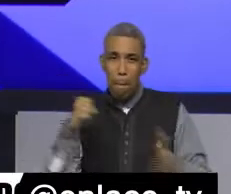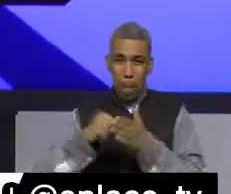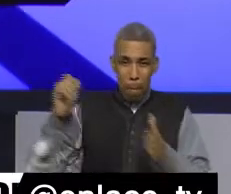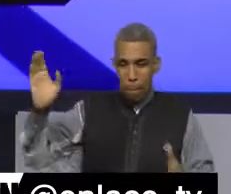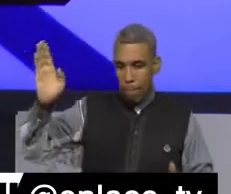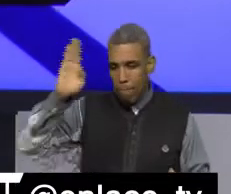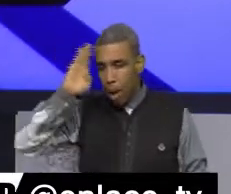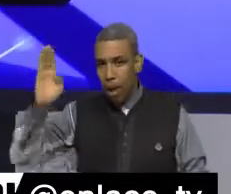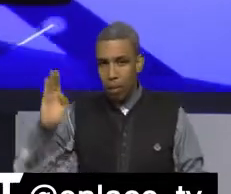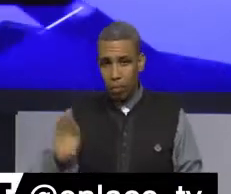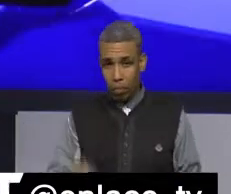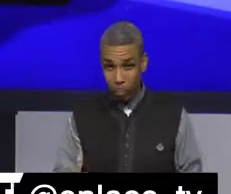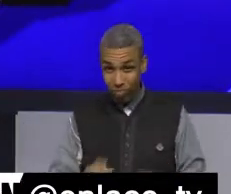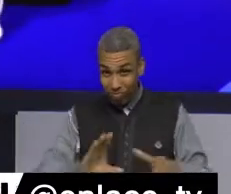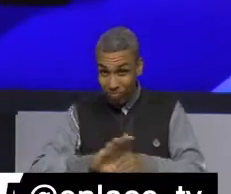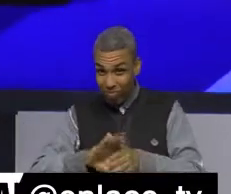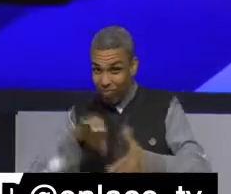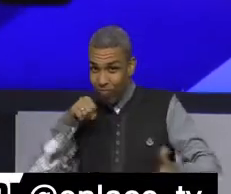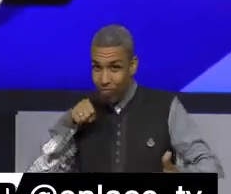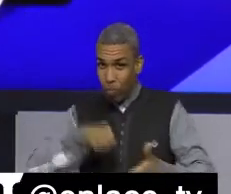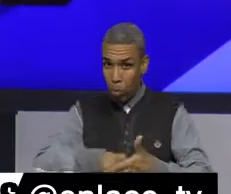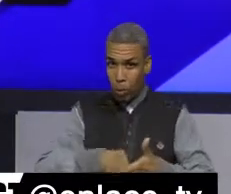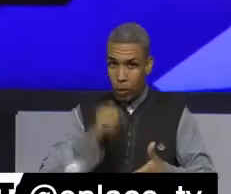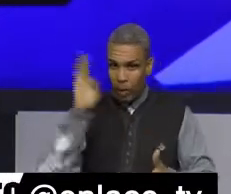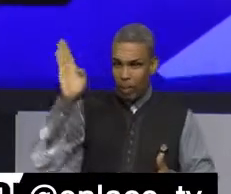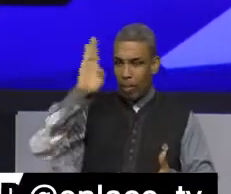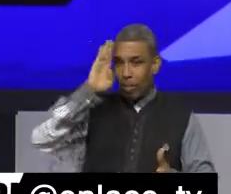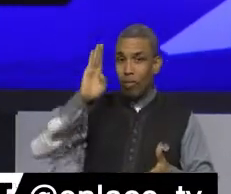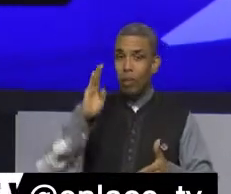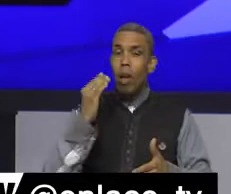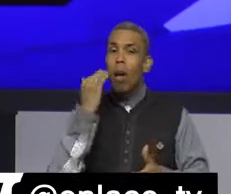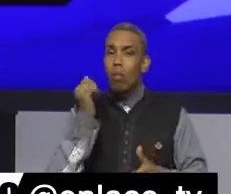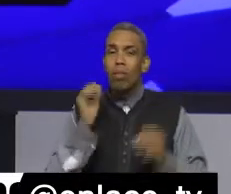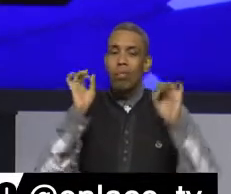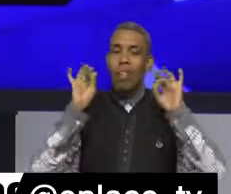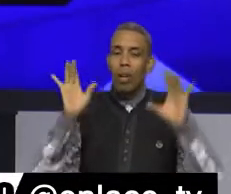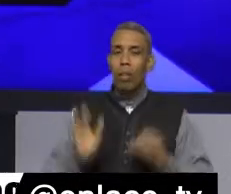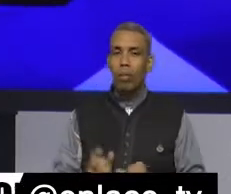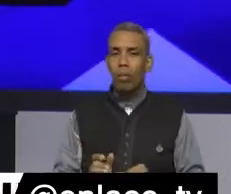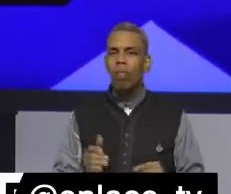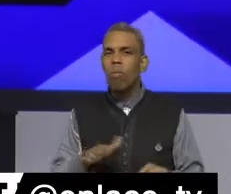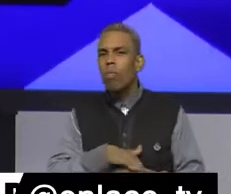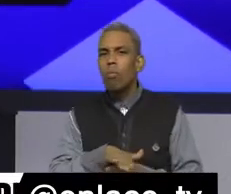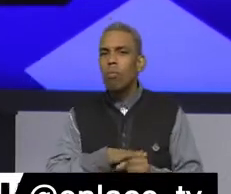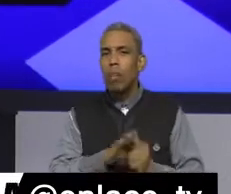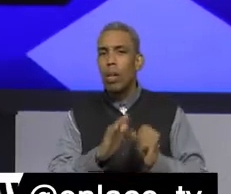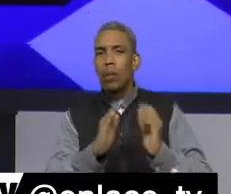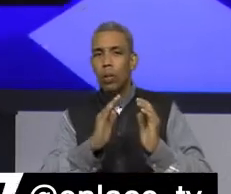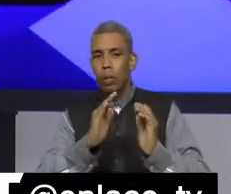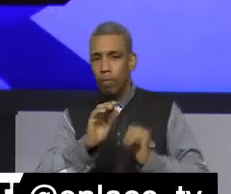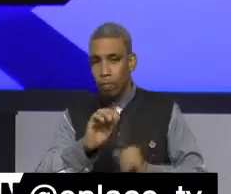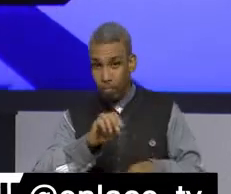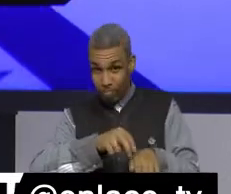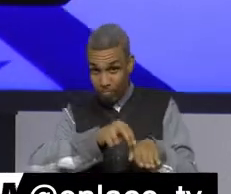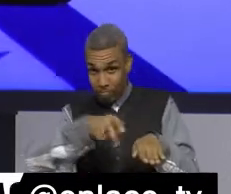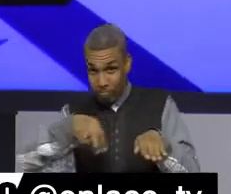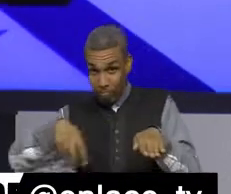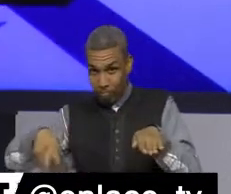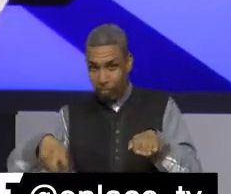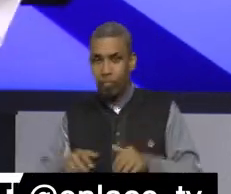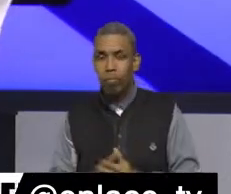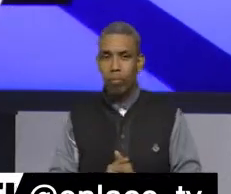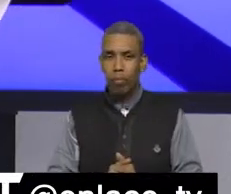frente contra un taxi. Esos hechos se registraron en el barrio Santa Ana. En otras noticias, también les tendremos detalles sobre